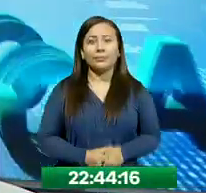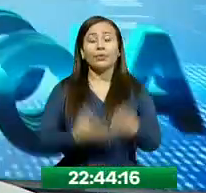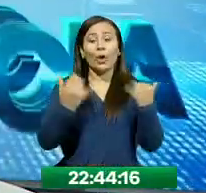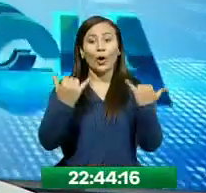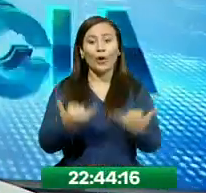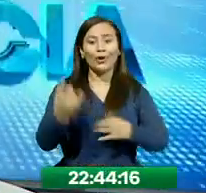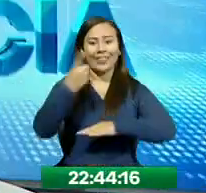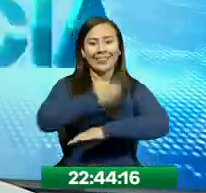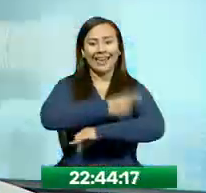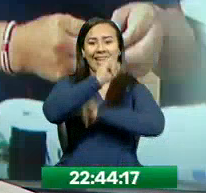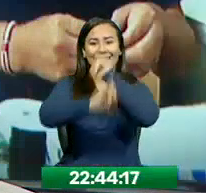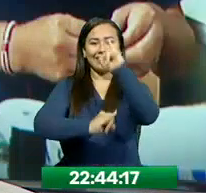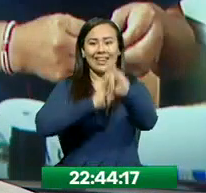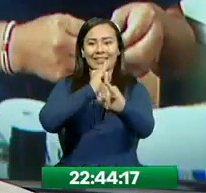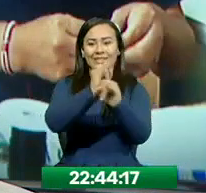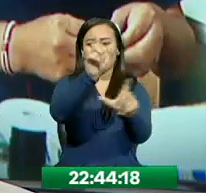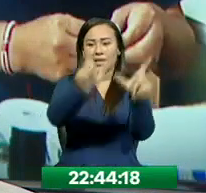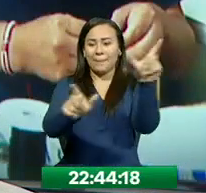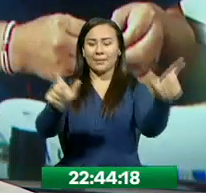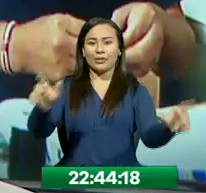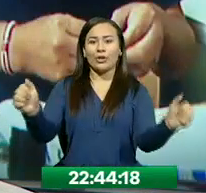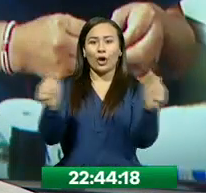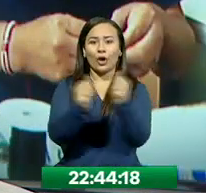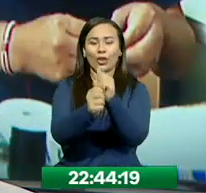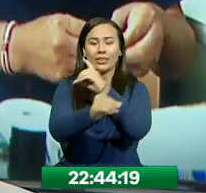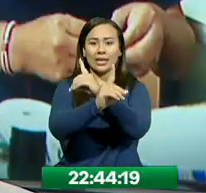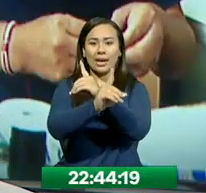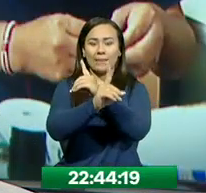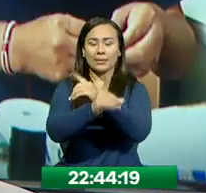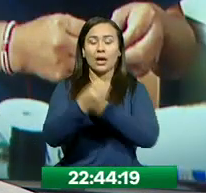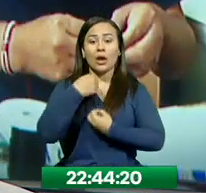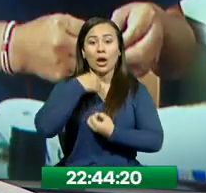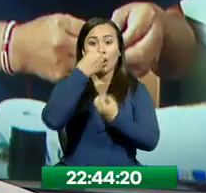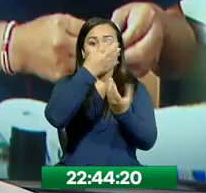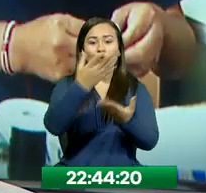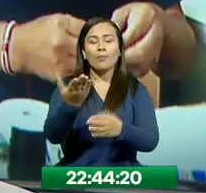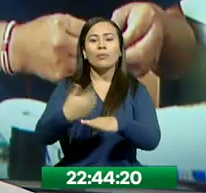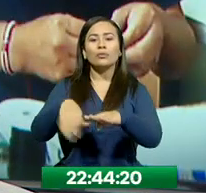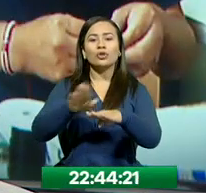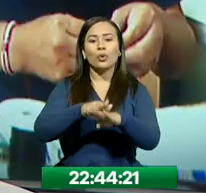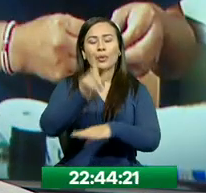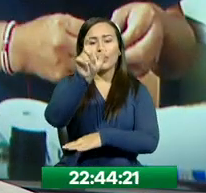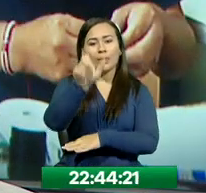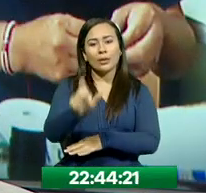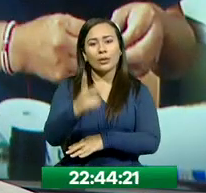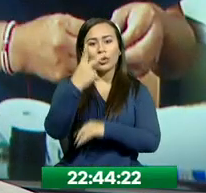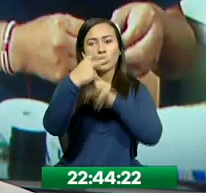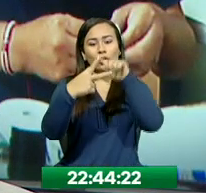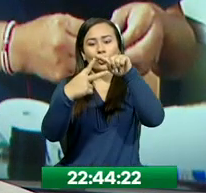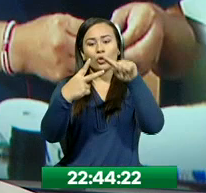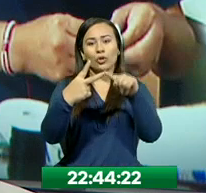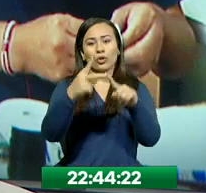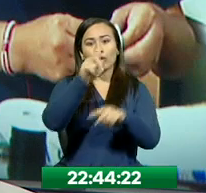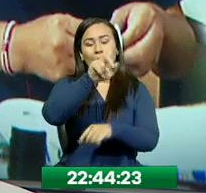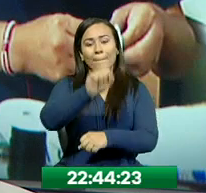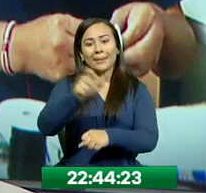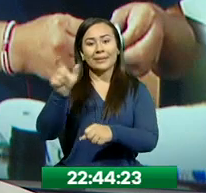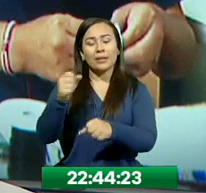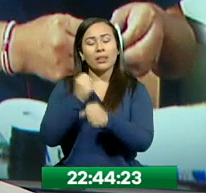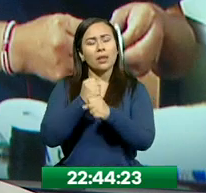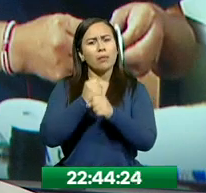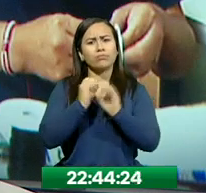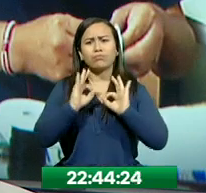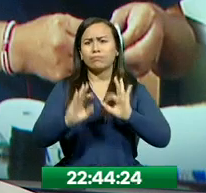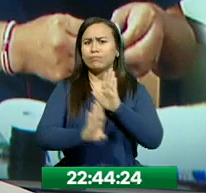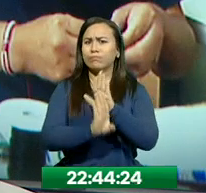Hoy, en el Día Internacional de las Personas con Discapacidad, les contamos la historia de vida de dos hombres emprendedores que son